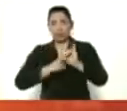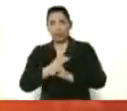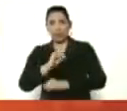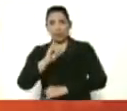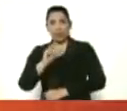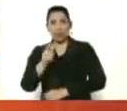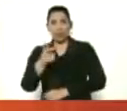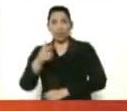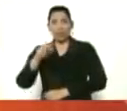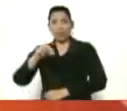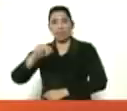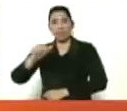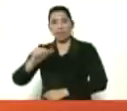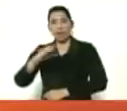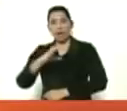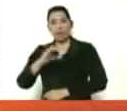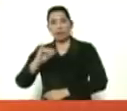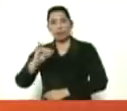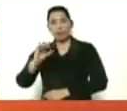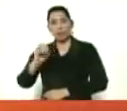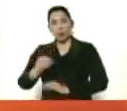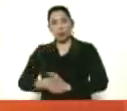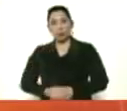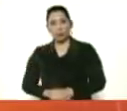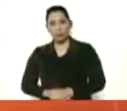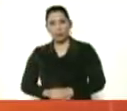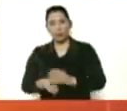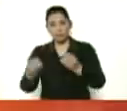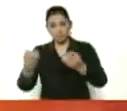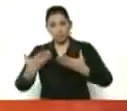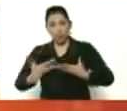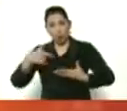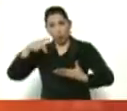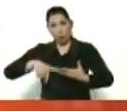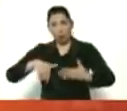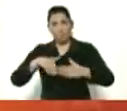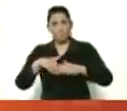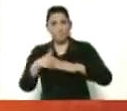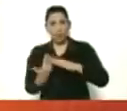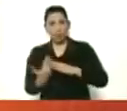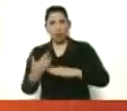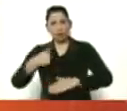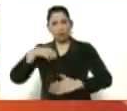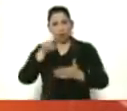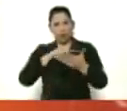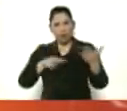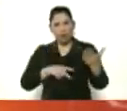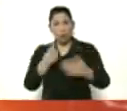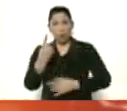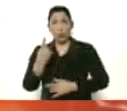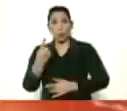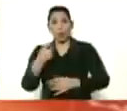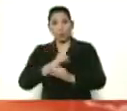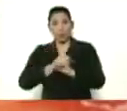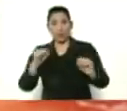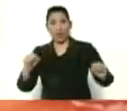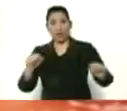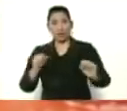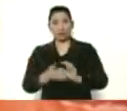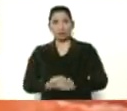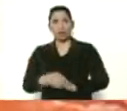Ramonet. Me lo envió hoy en la madrugada, me lo leí, me llegó a la 1 de la mañana y lo terminé de leer